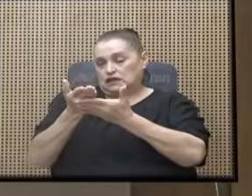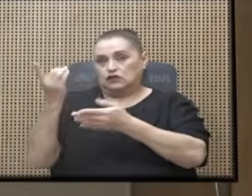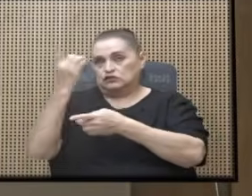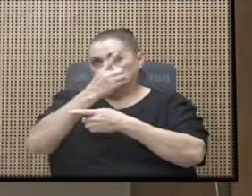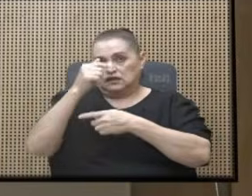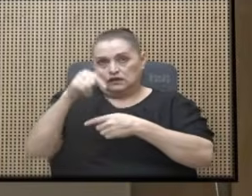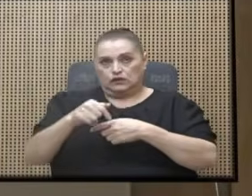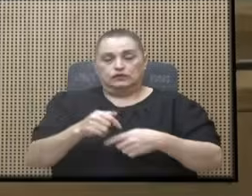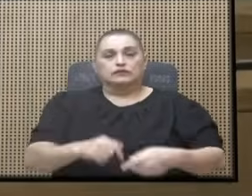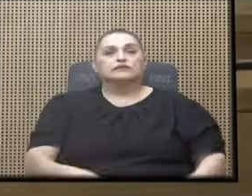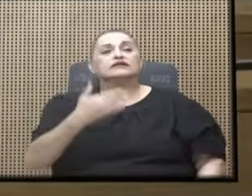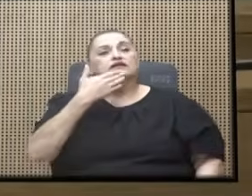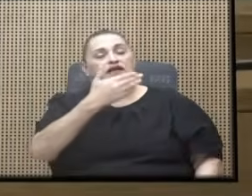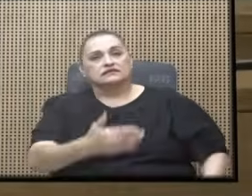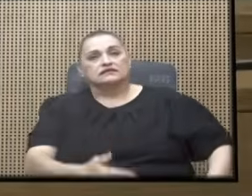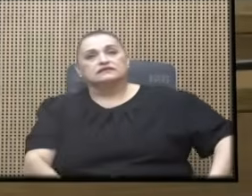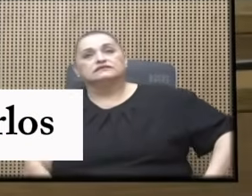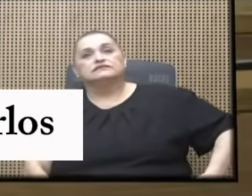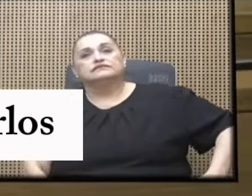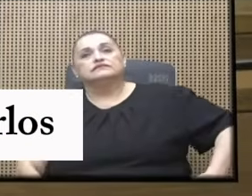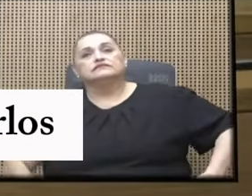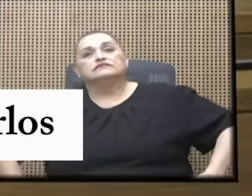Gracias.